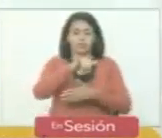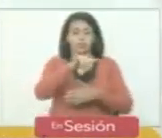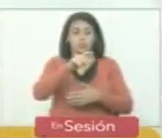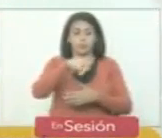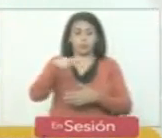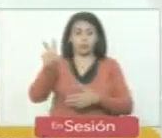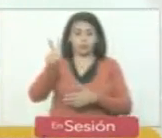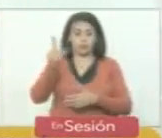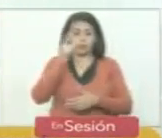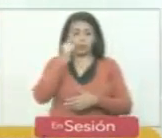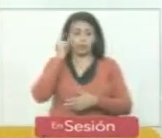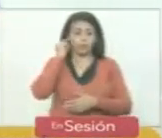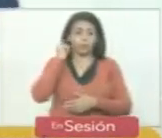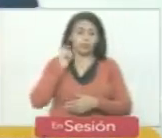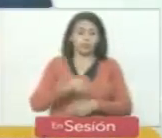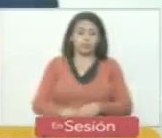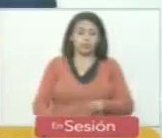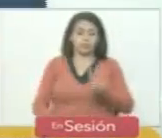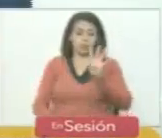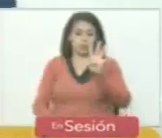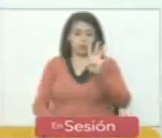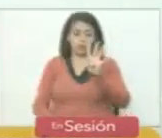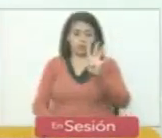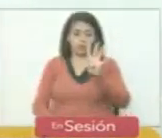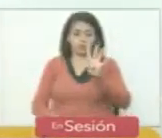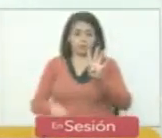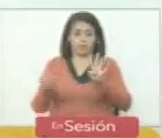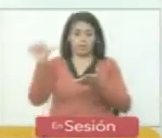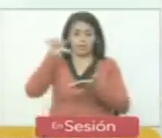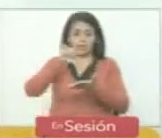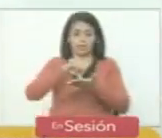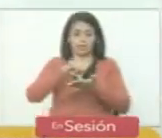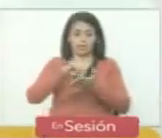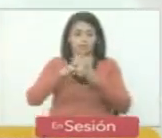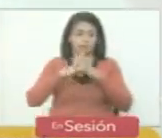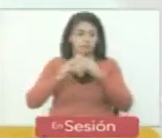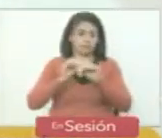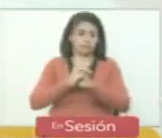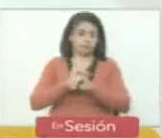venezolanas, venezolanos y 4 ciudadanos iraníes. Eso es todo.